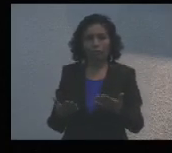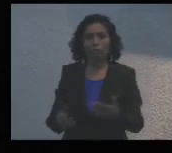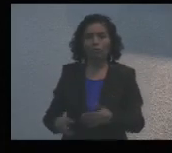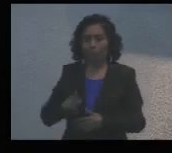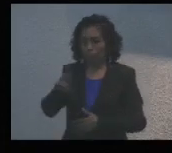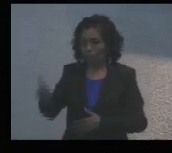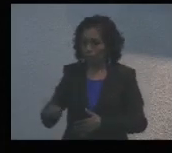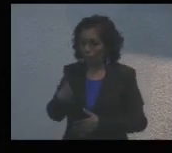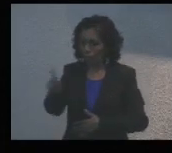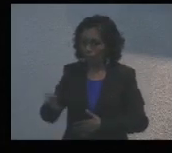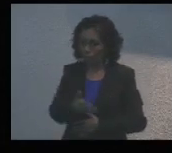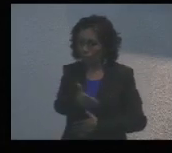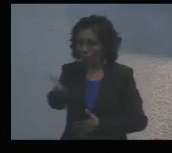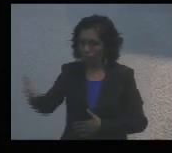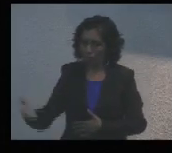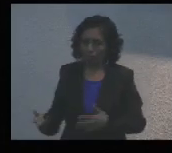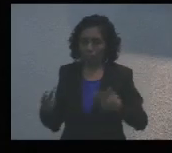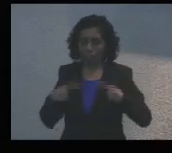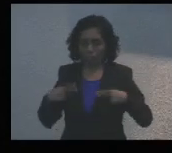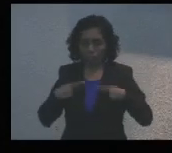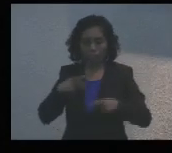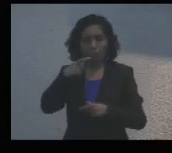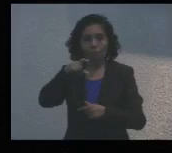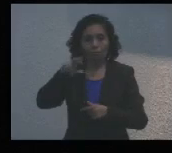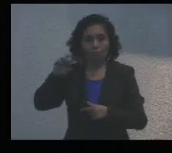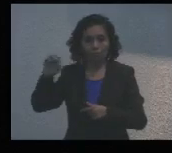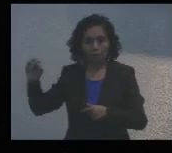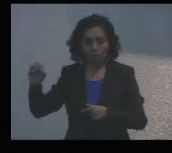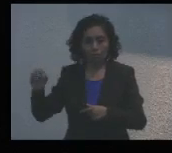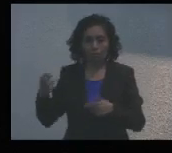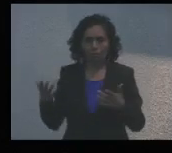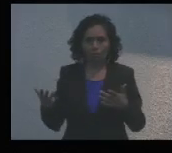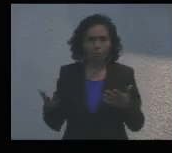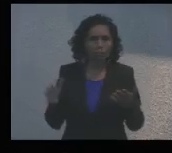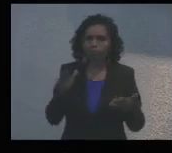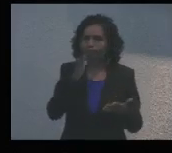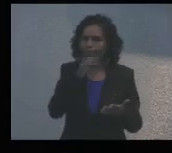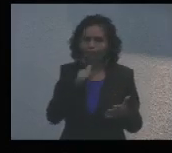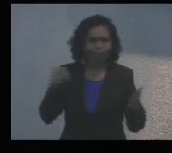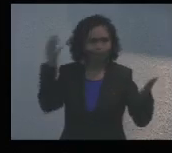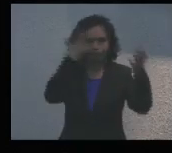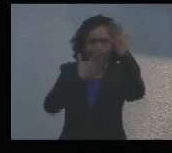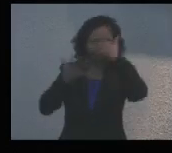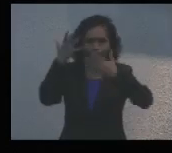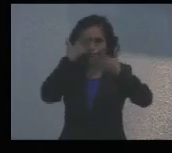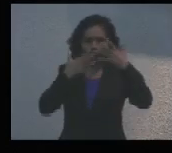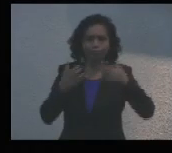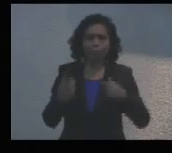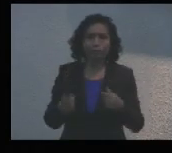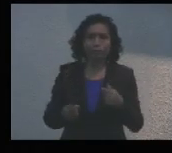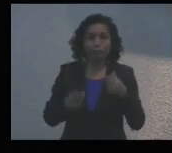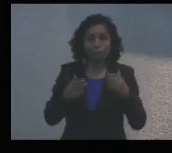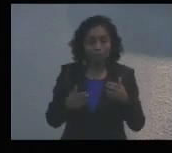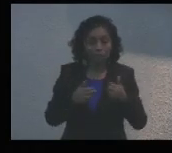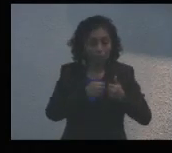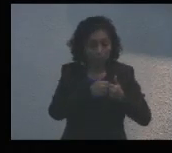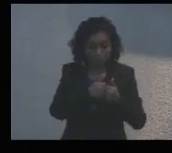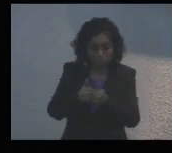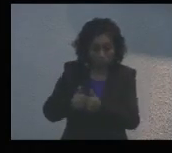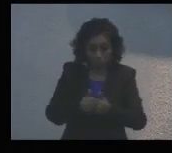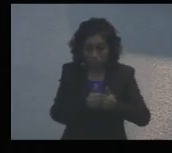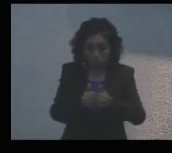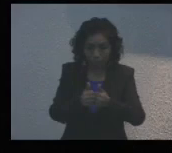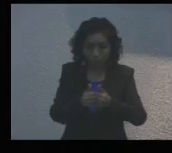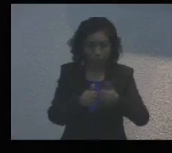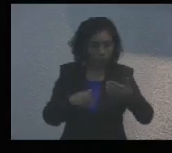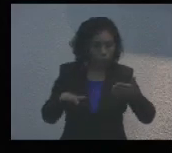pueblo quintanarroense. En ello, no podemos confundirnos. Ese mandato ha sido el de acompañar y ser